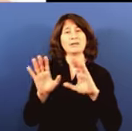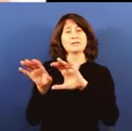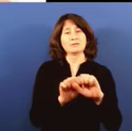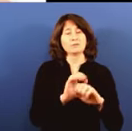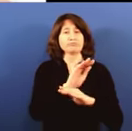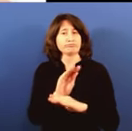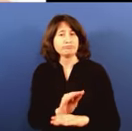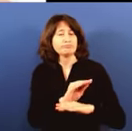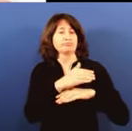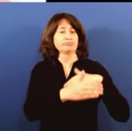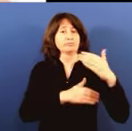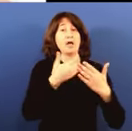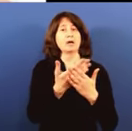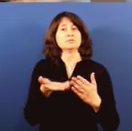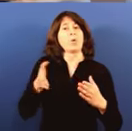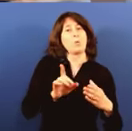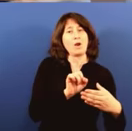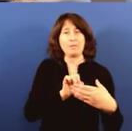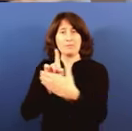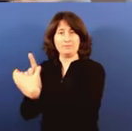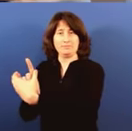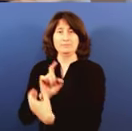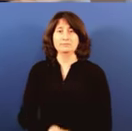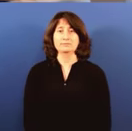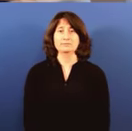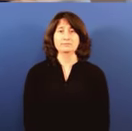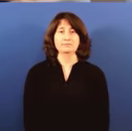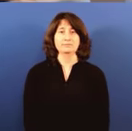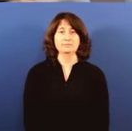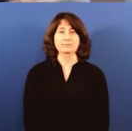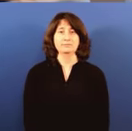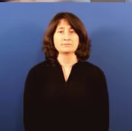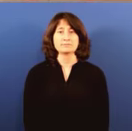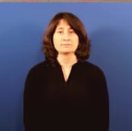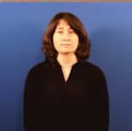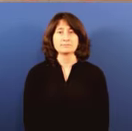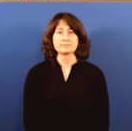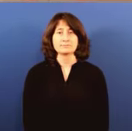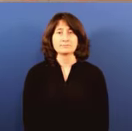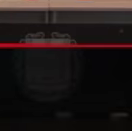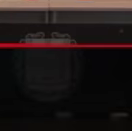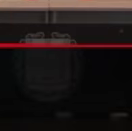en su compañía, atenderle, alimentarle, cuidarle y procurarle una formación integral durante el